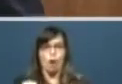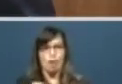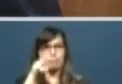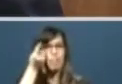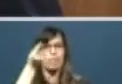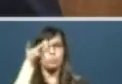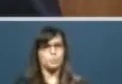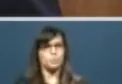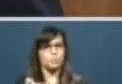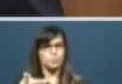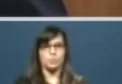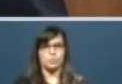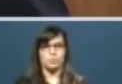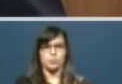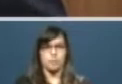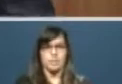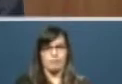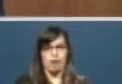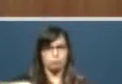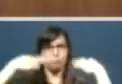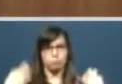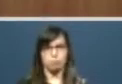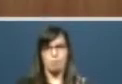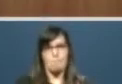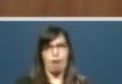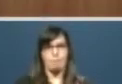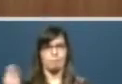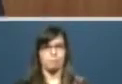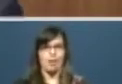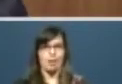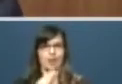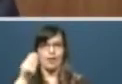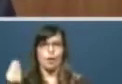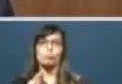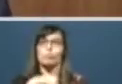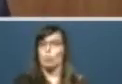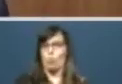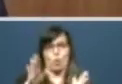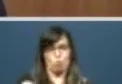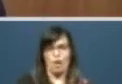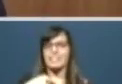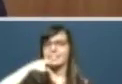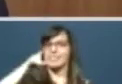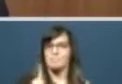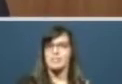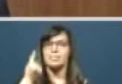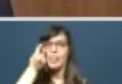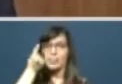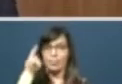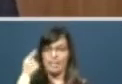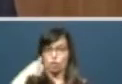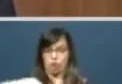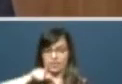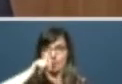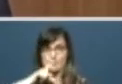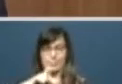fundamental que confirma una tendencia positiva a la que sin duda también se van a sumar los datos del actual mes